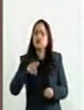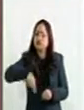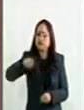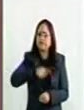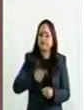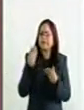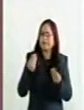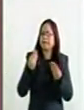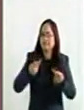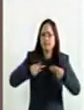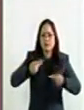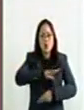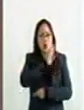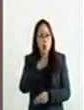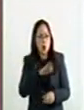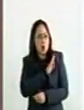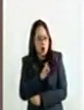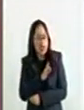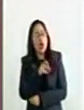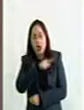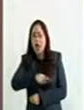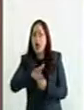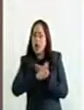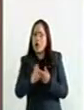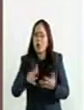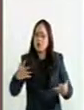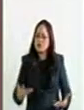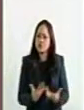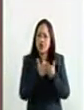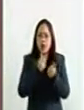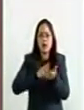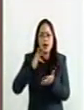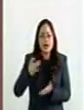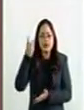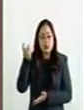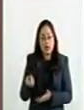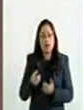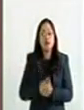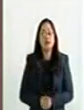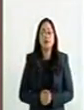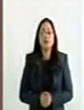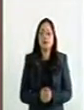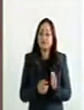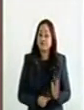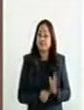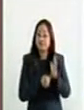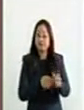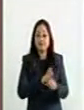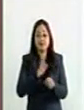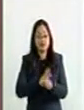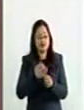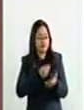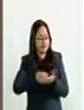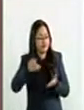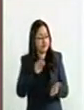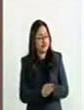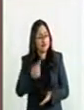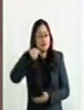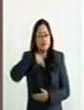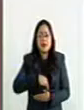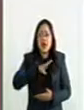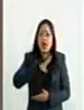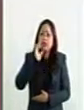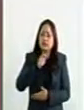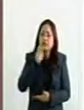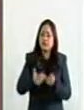de cientos de personas que se encontraban en el lugar de los hechos. Con su gesto quedó de manifiesto su valiente espíritu de servicio y